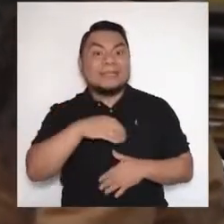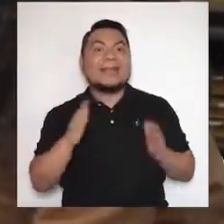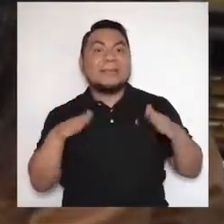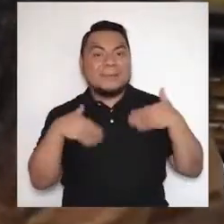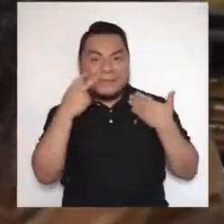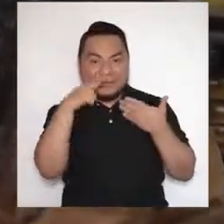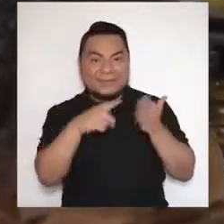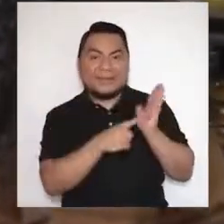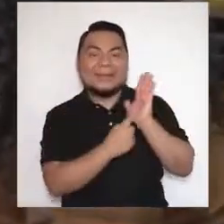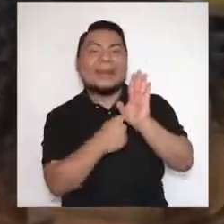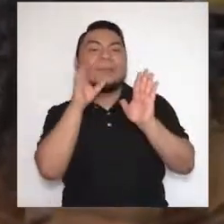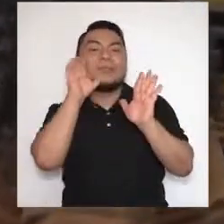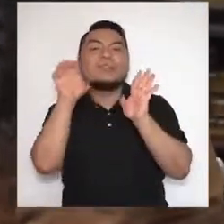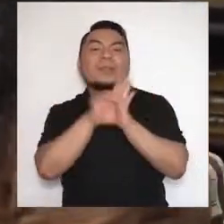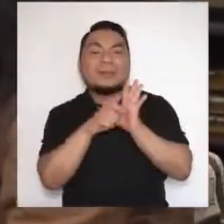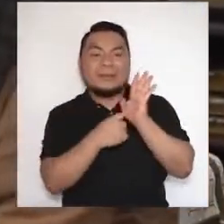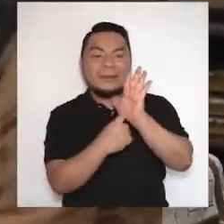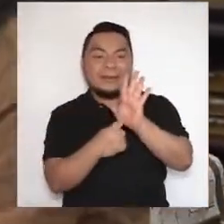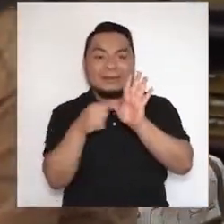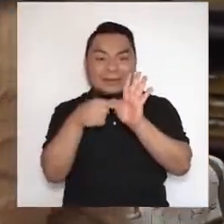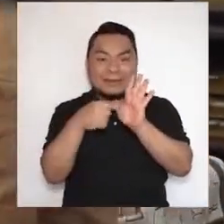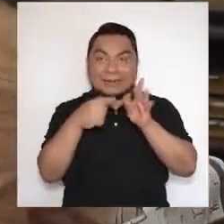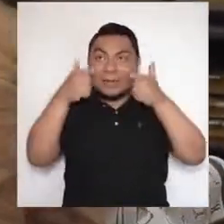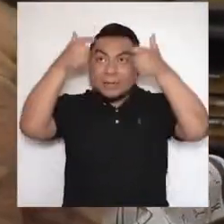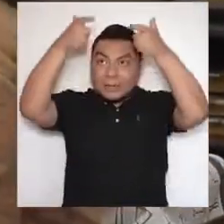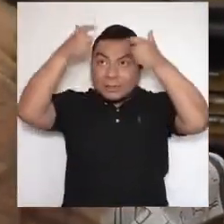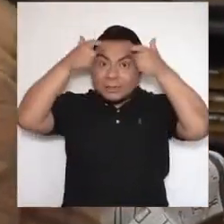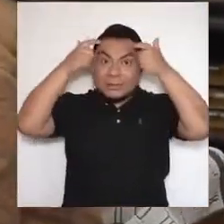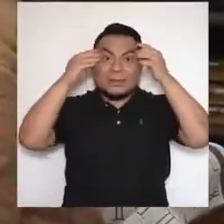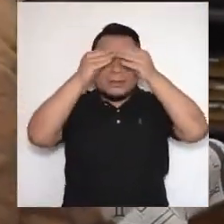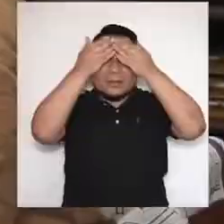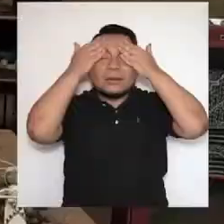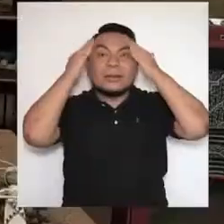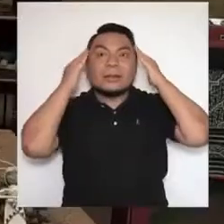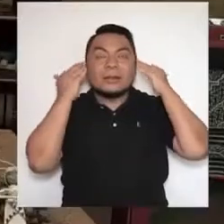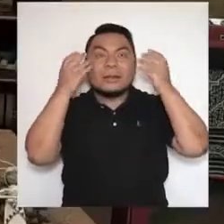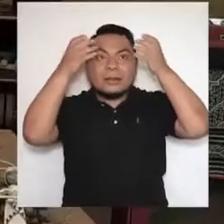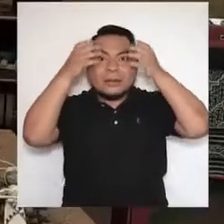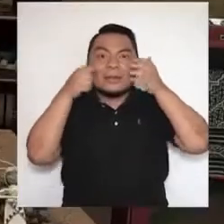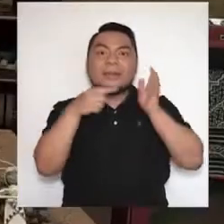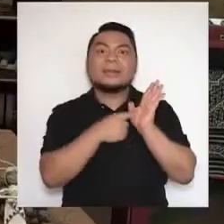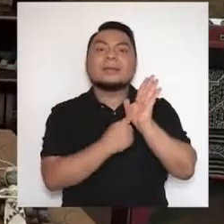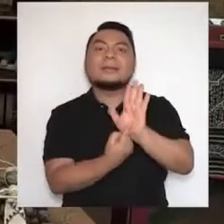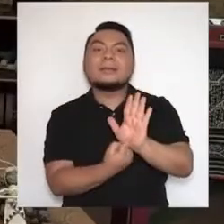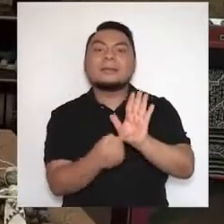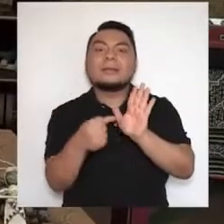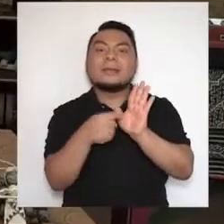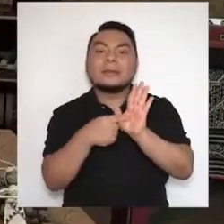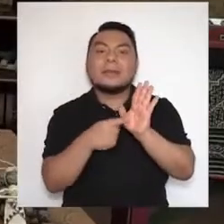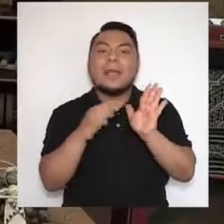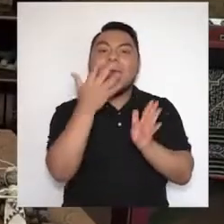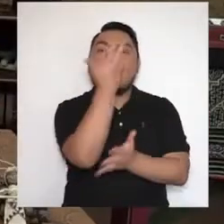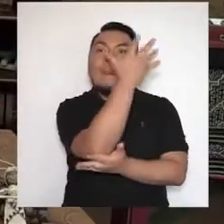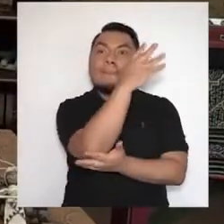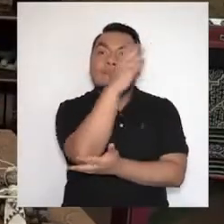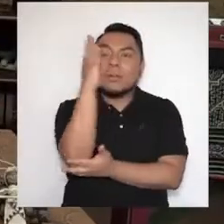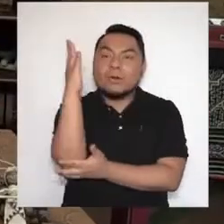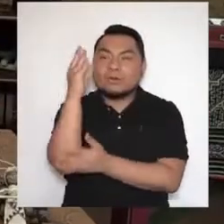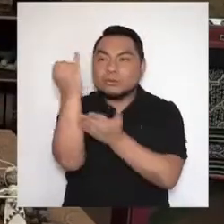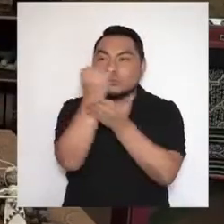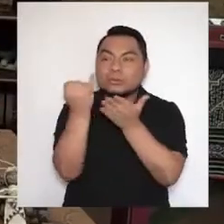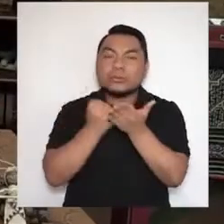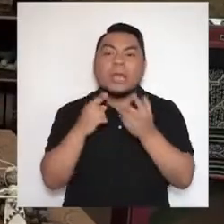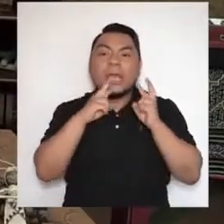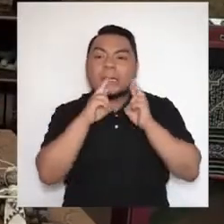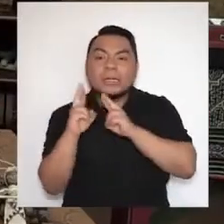Podemos ver, por ejemplo, aquí en esta corona, las muestras del kné, que representa el bosque, los ríos e